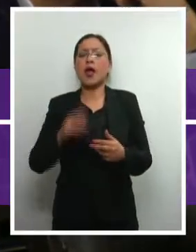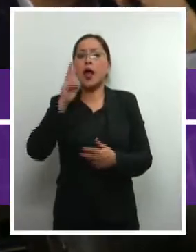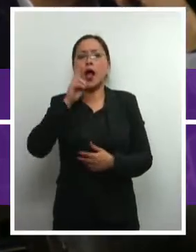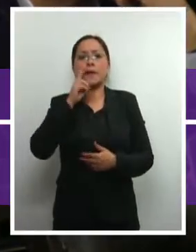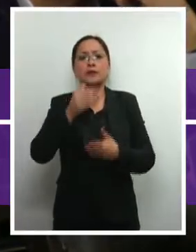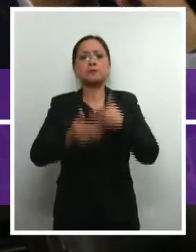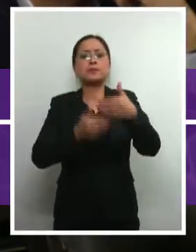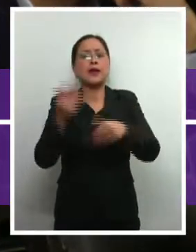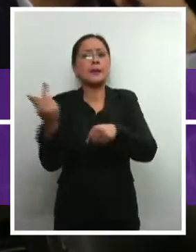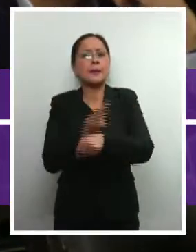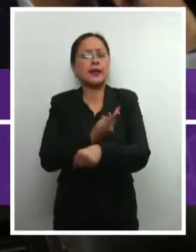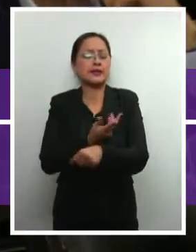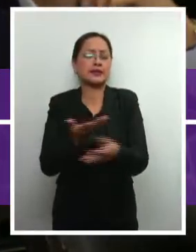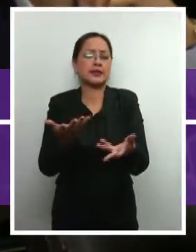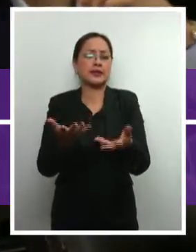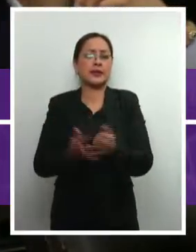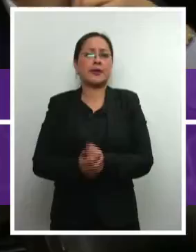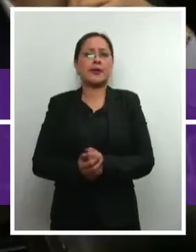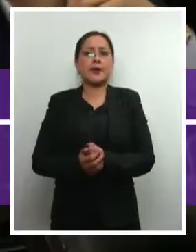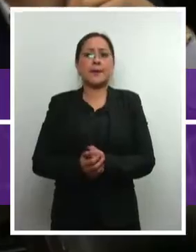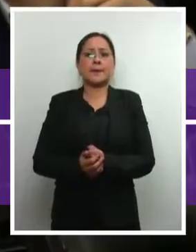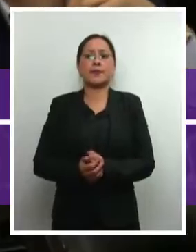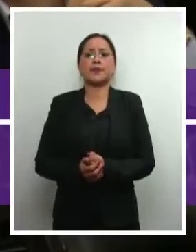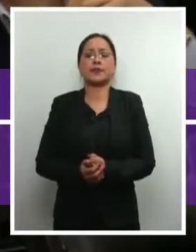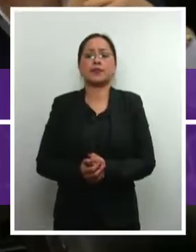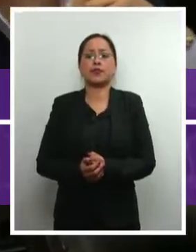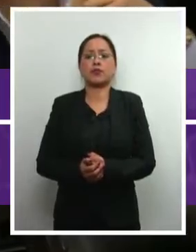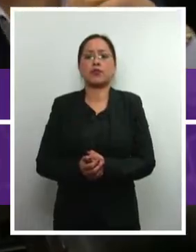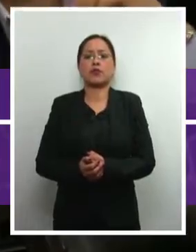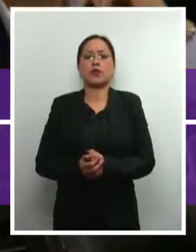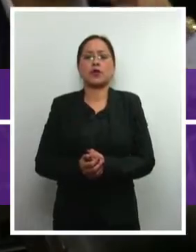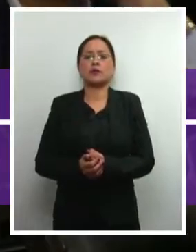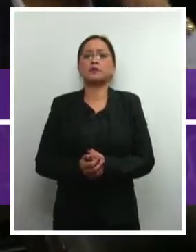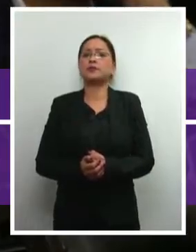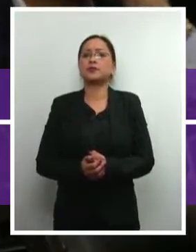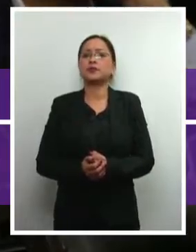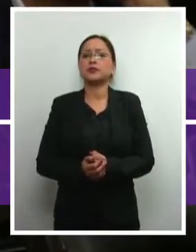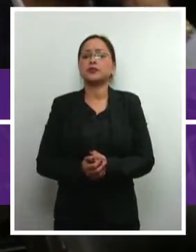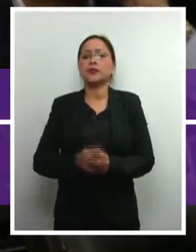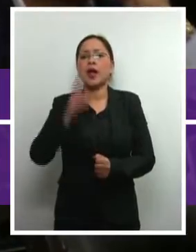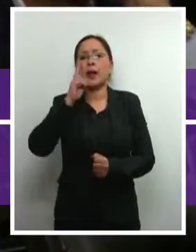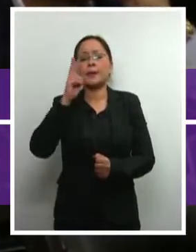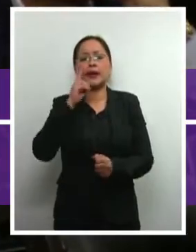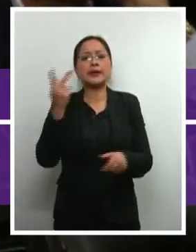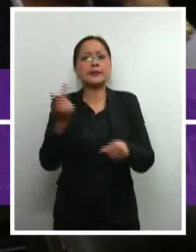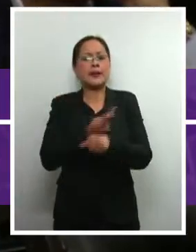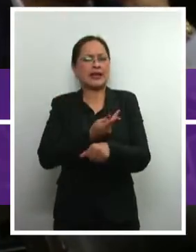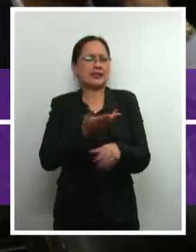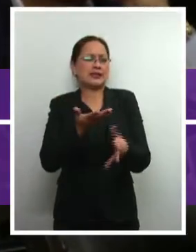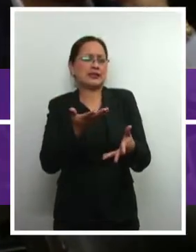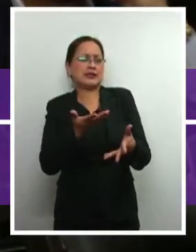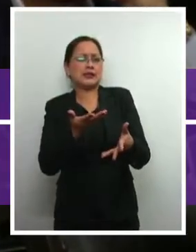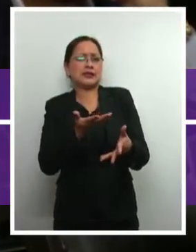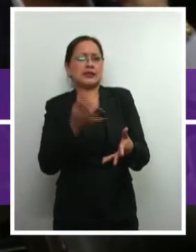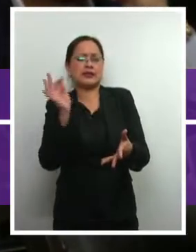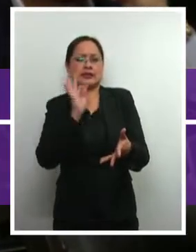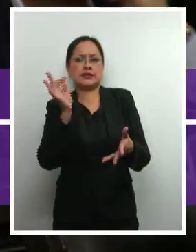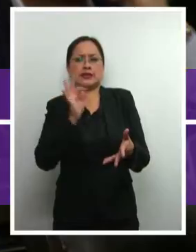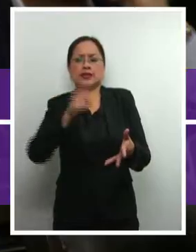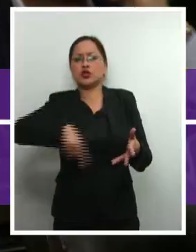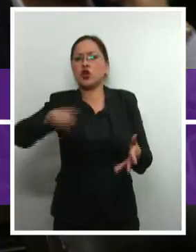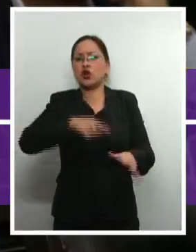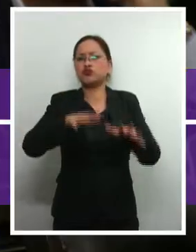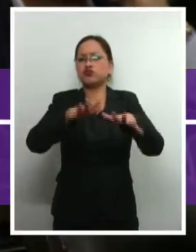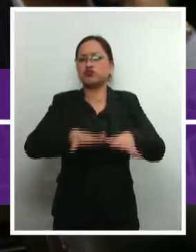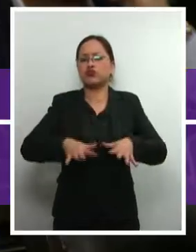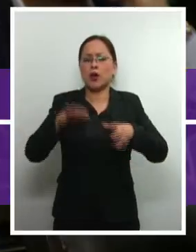sucede de los presentes. ¿Qué sucede cuando se pone a